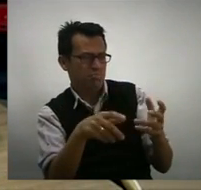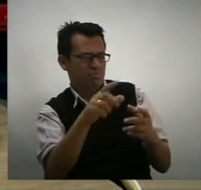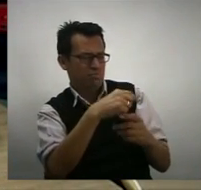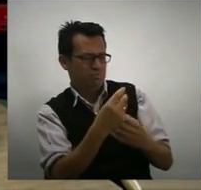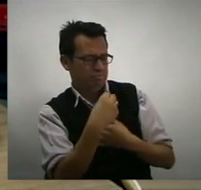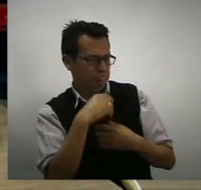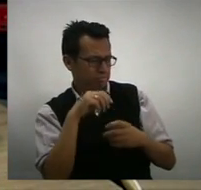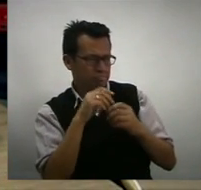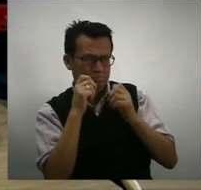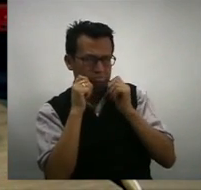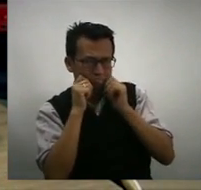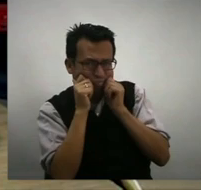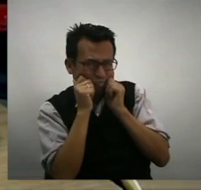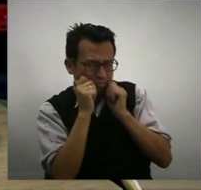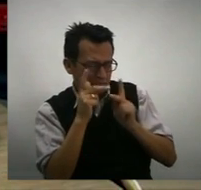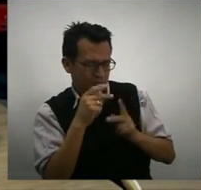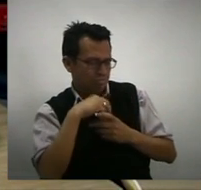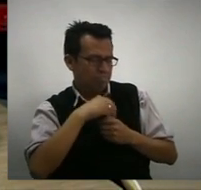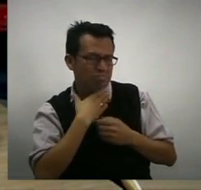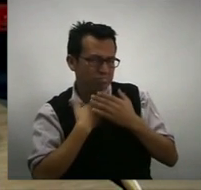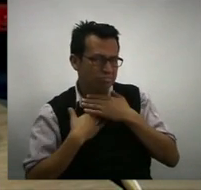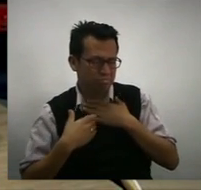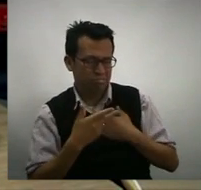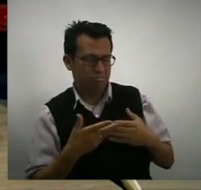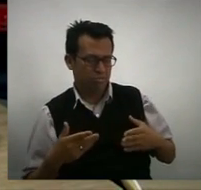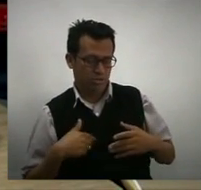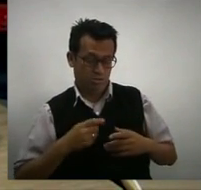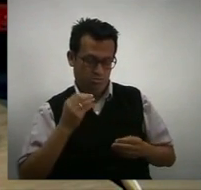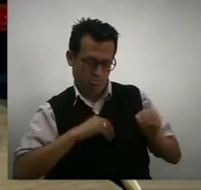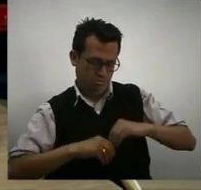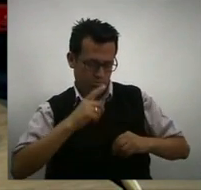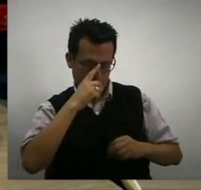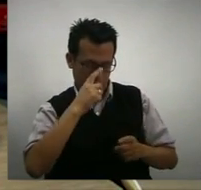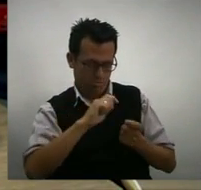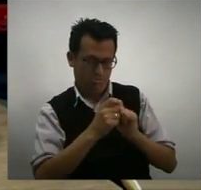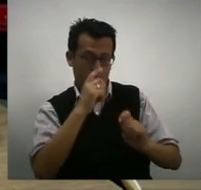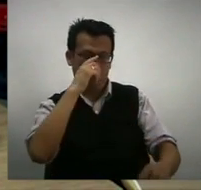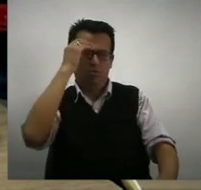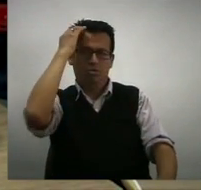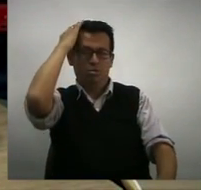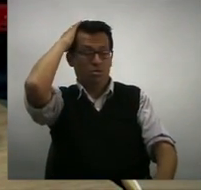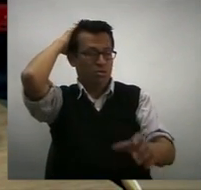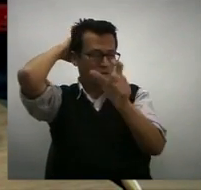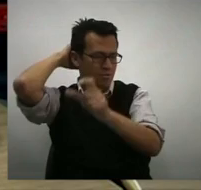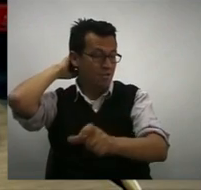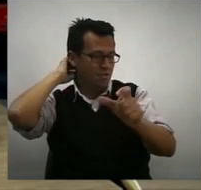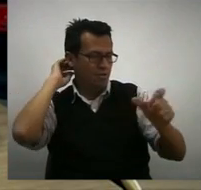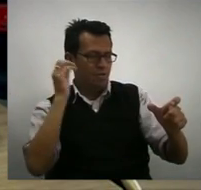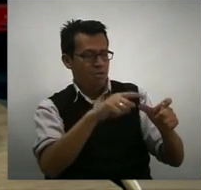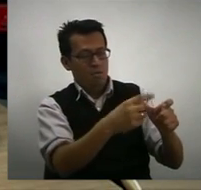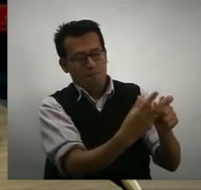ha colonizado la carne, inoculado el deseo, manufacturado la satisfacción. Los cuerpos han perdido sus sombras y sus